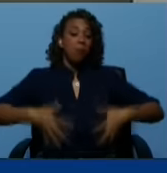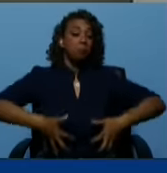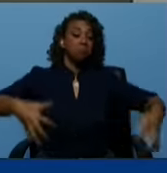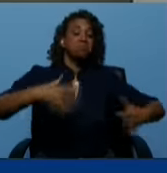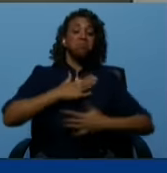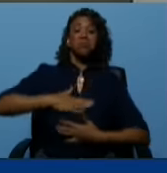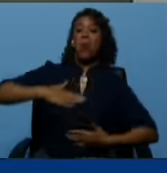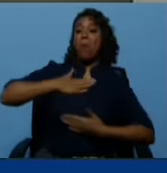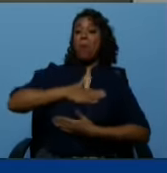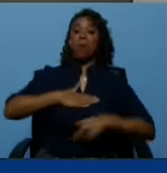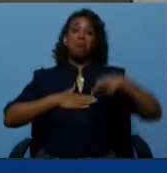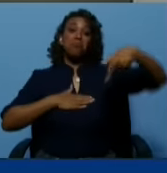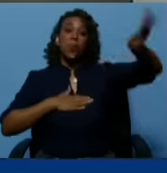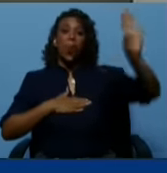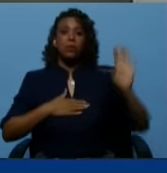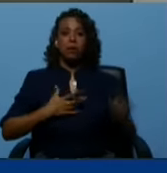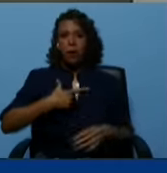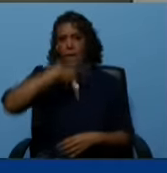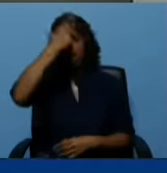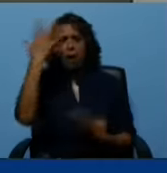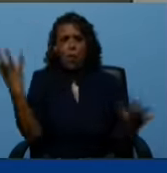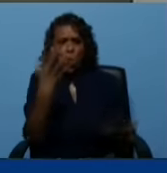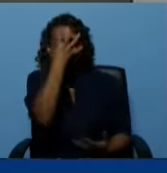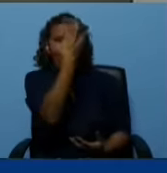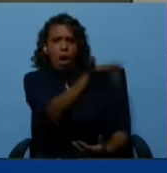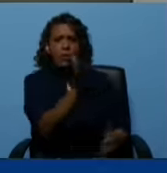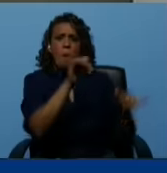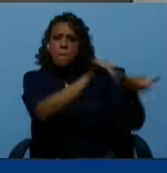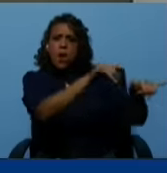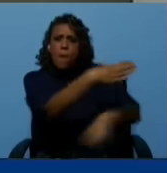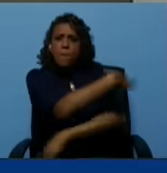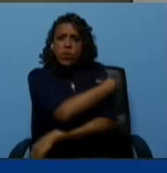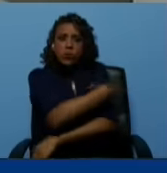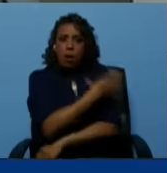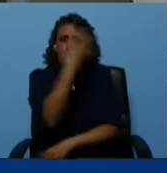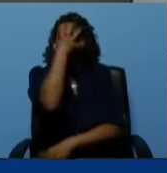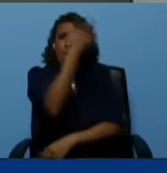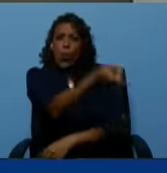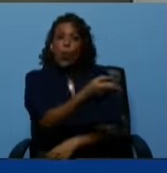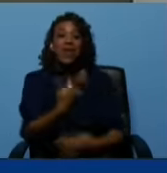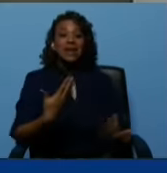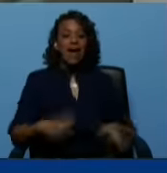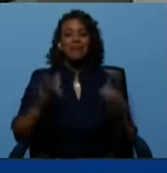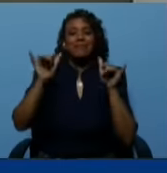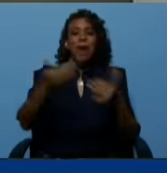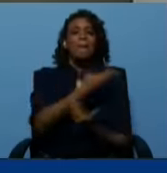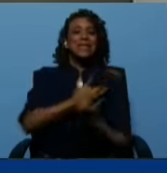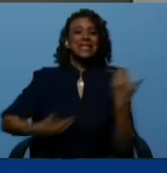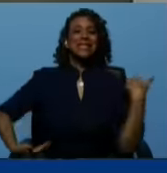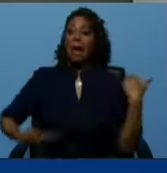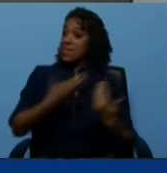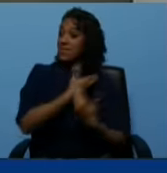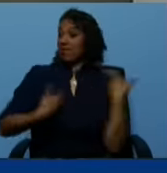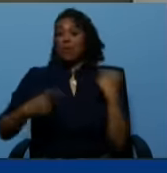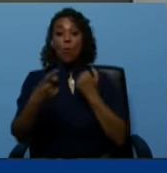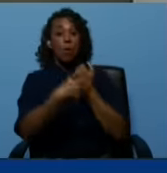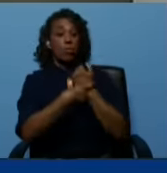multimillonario en Miami. Para vergüenza de los propios opositores, que lo llamaron presidente siempre. Presidente